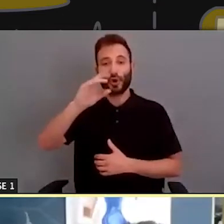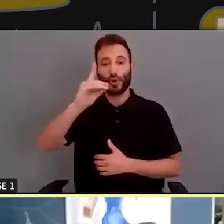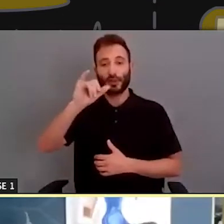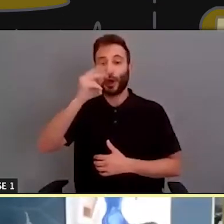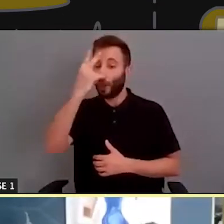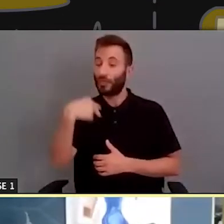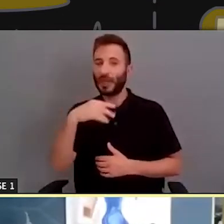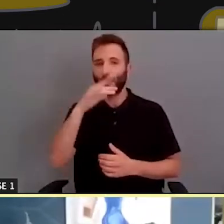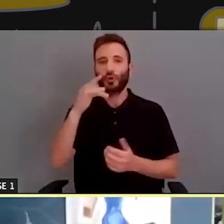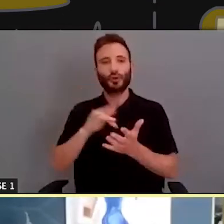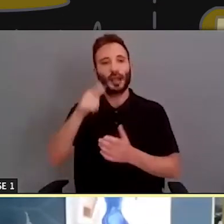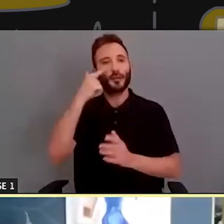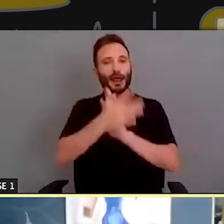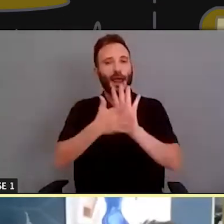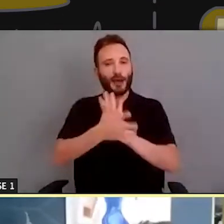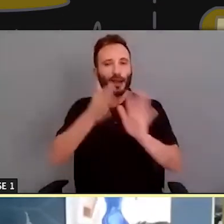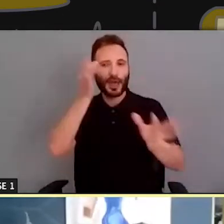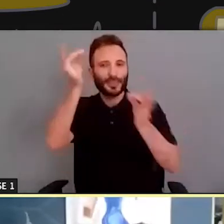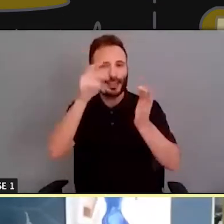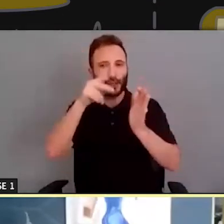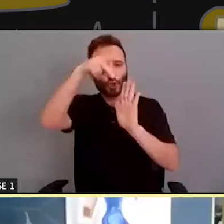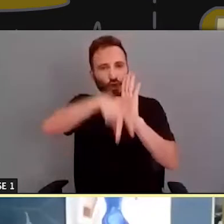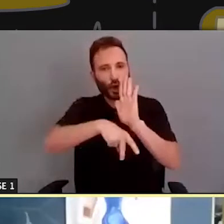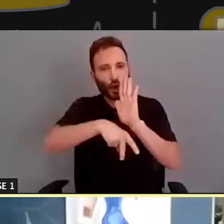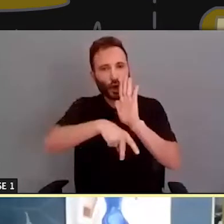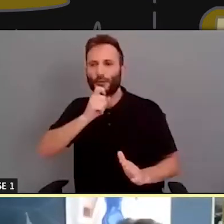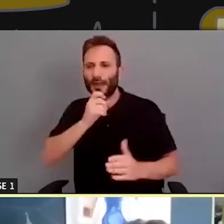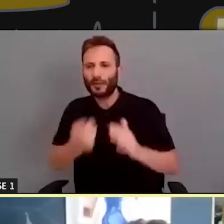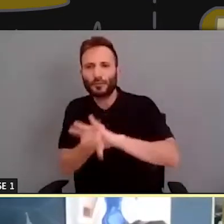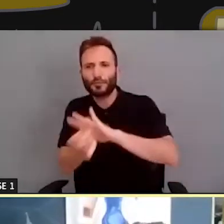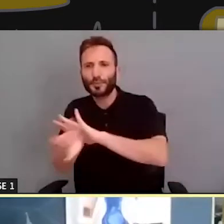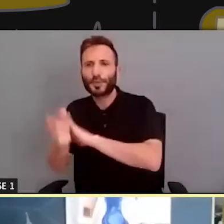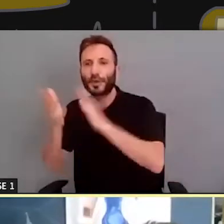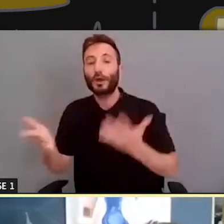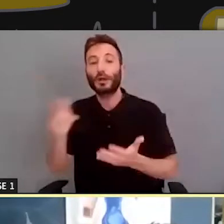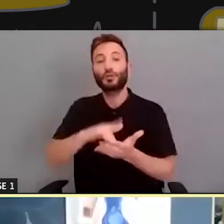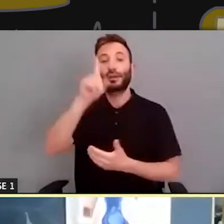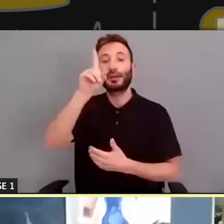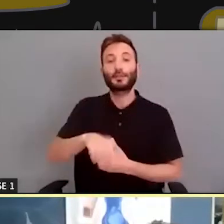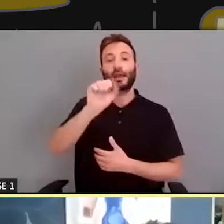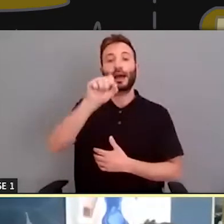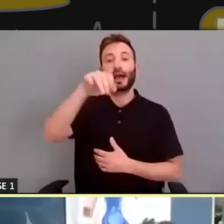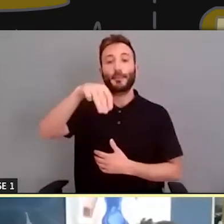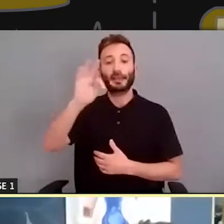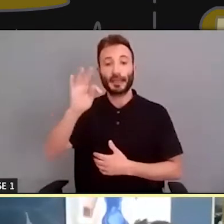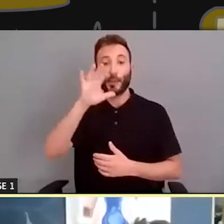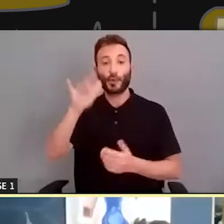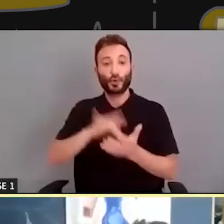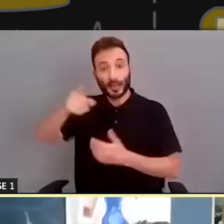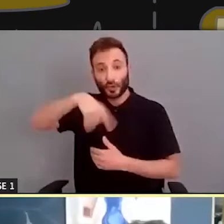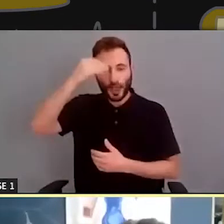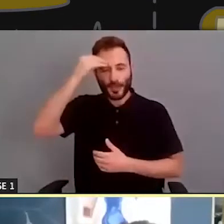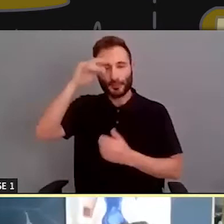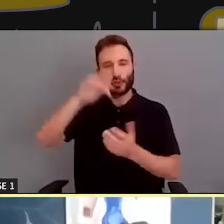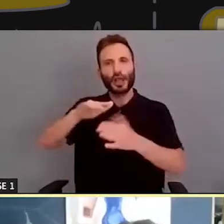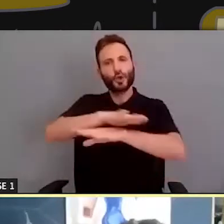de qué pasos ha tenido el desarrollo de esta norma, qué tipo de dificultades, y la OMT estuvo metida en todo este trabajo porque creemos que los gobiernos